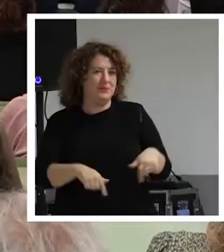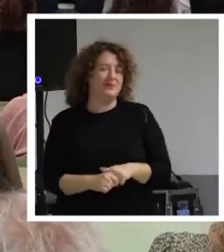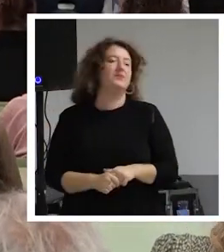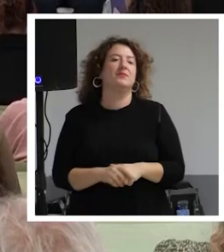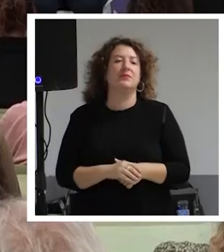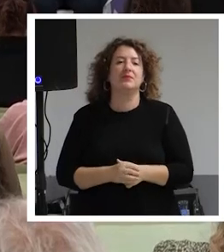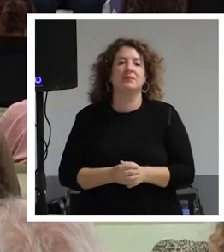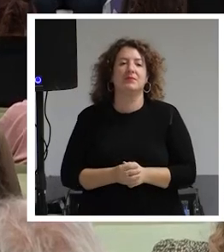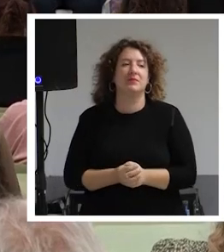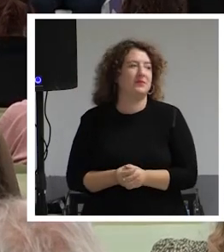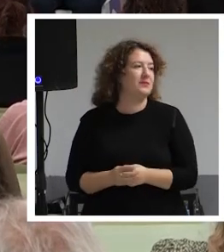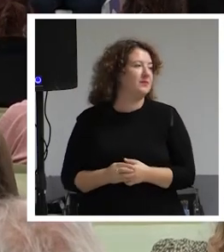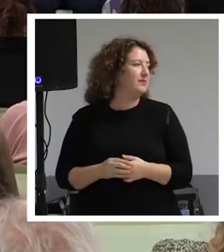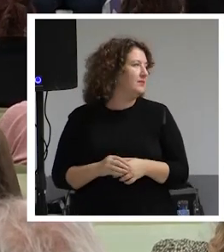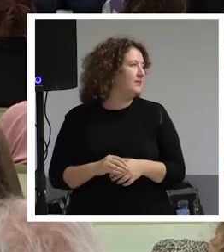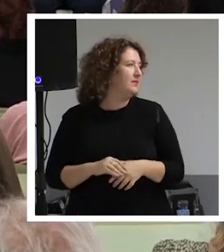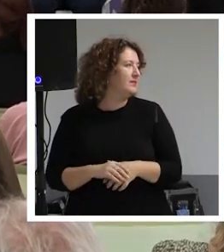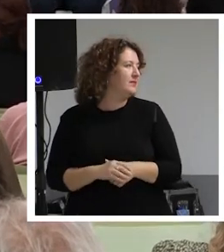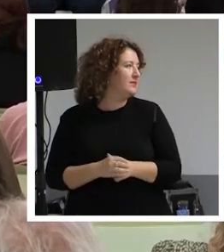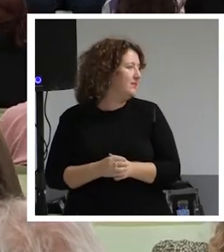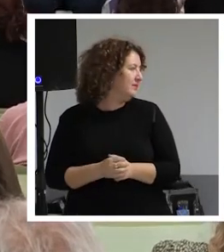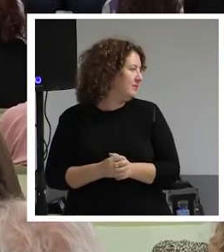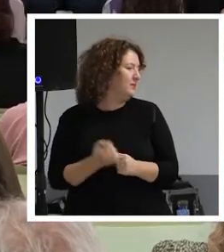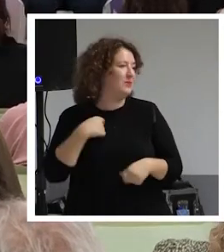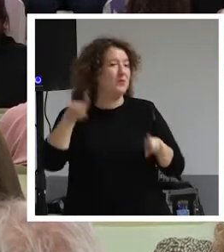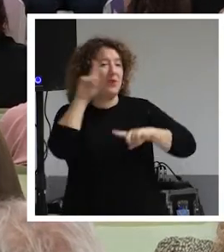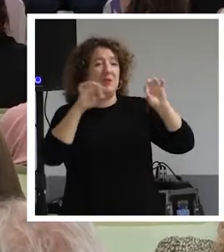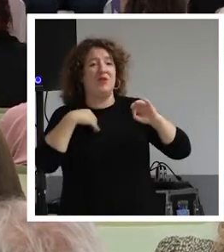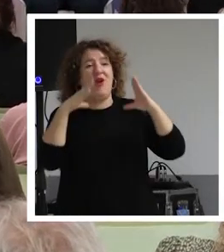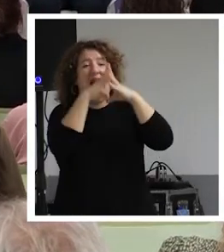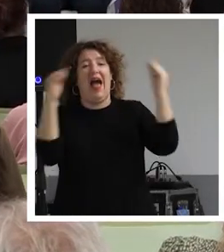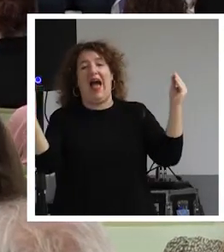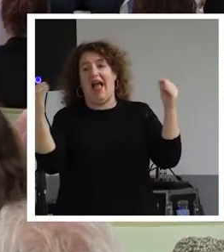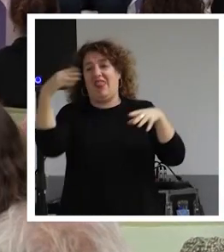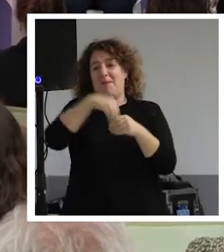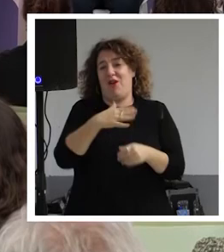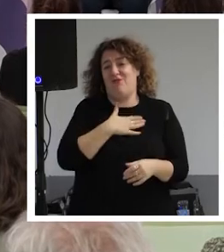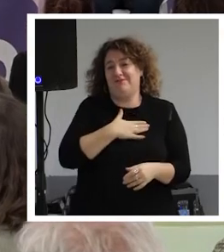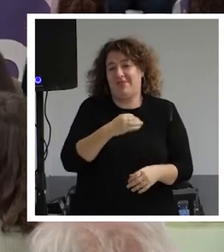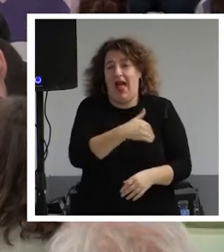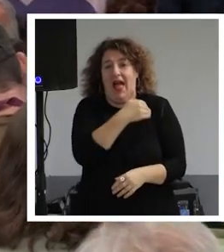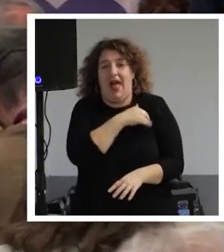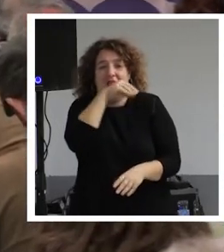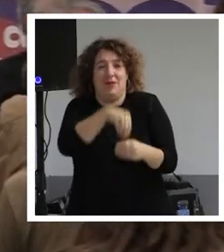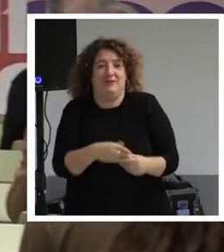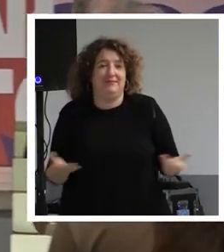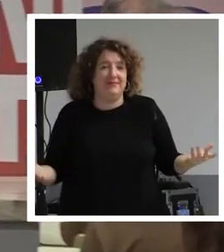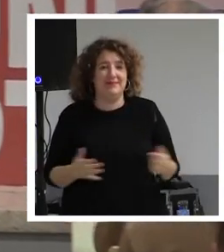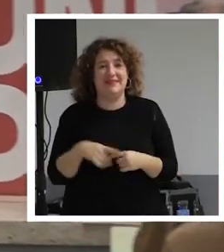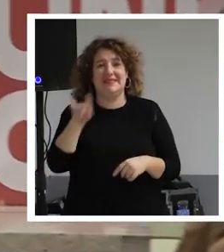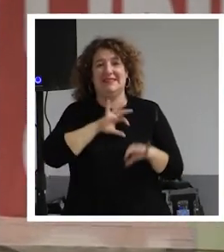bueno en primer lugar Muchas gracias por la invitación este para mí es un honor este estar aquí